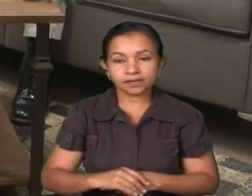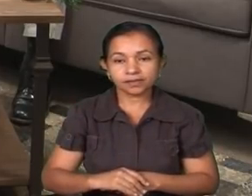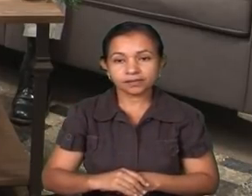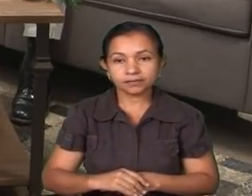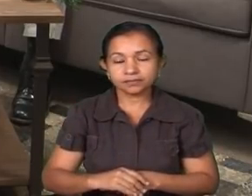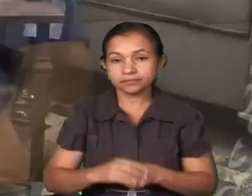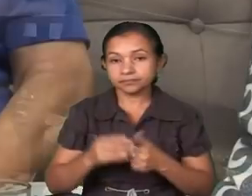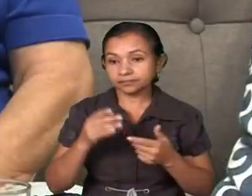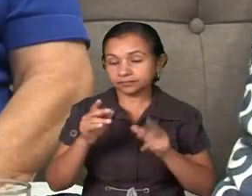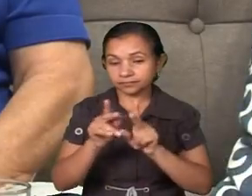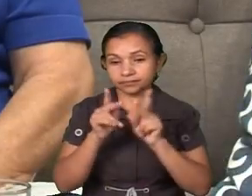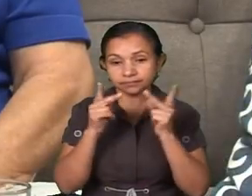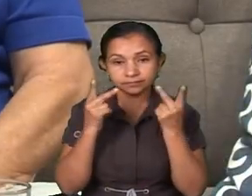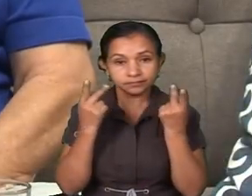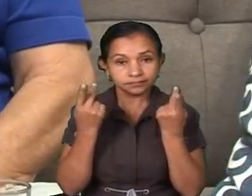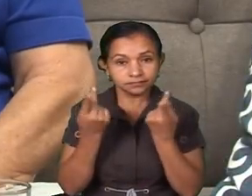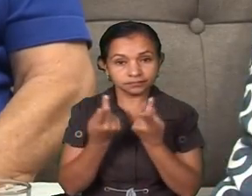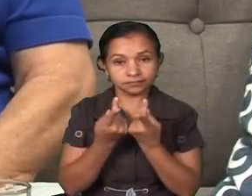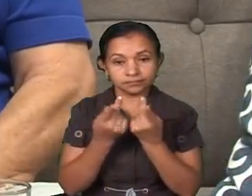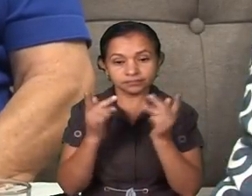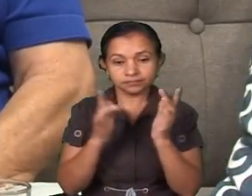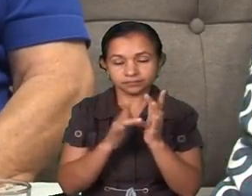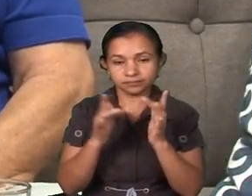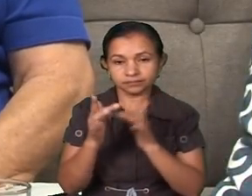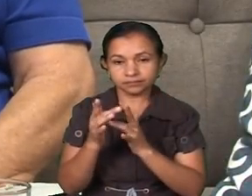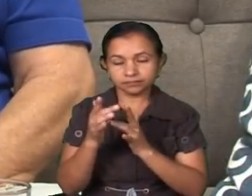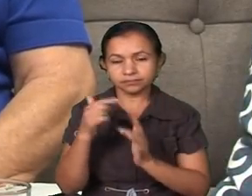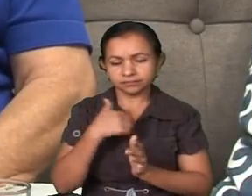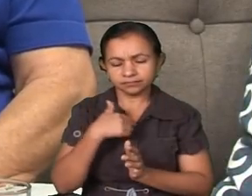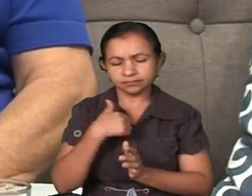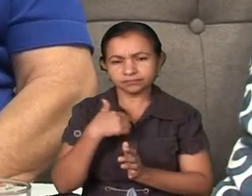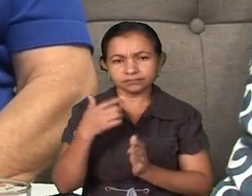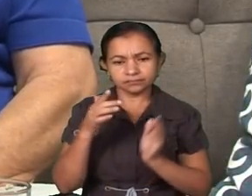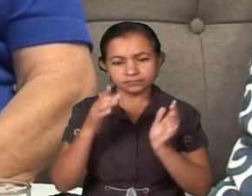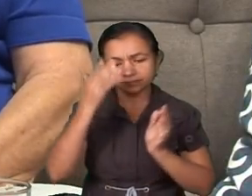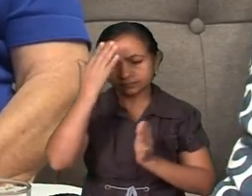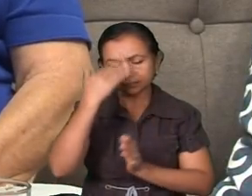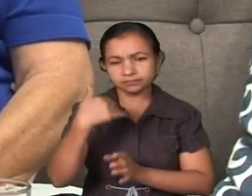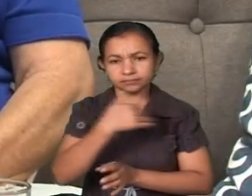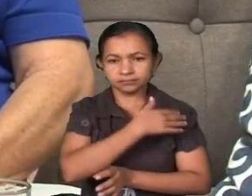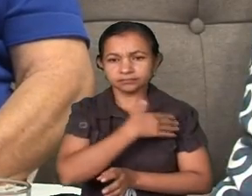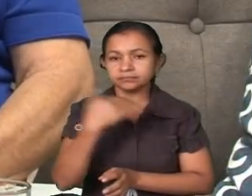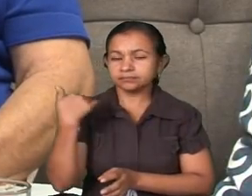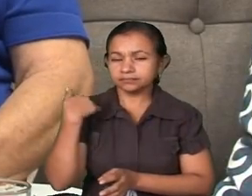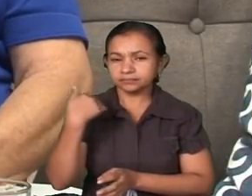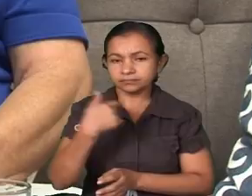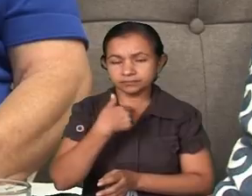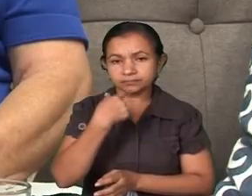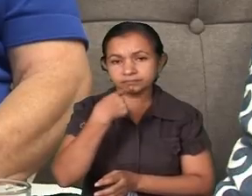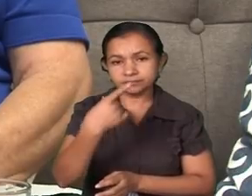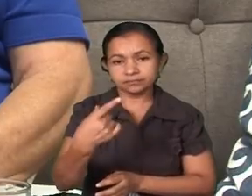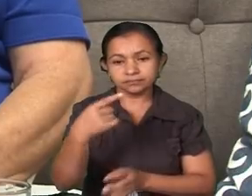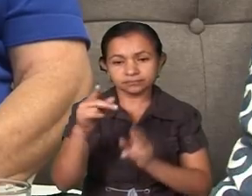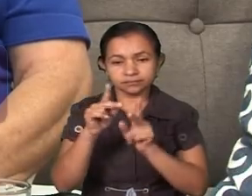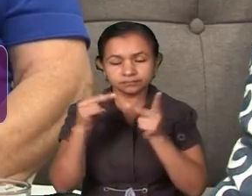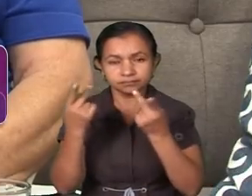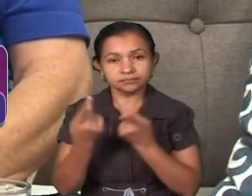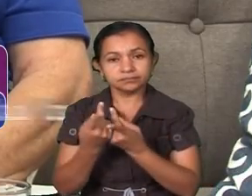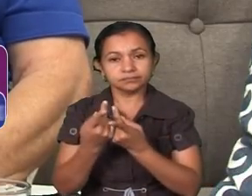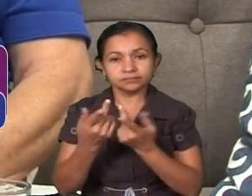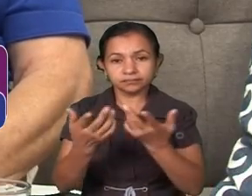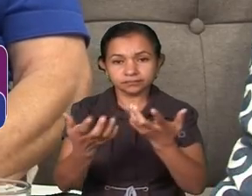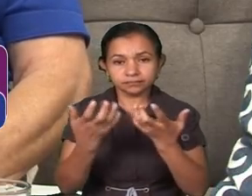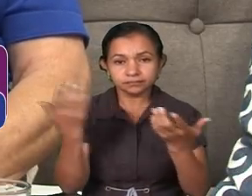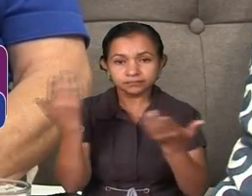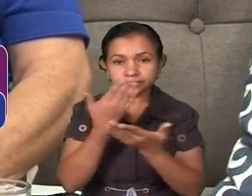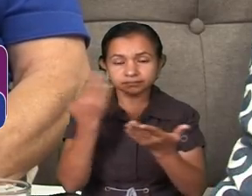quiero contarle al pueblo que soy católico, apostólico y romano. Okay. Y quiero contarle al pueblo que